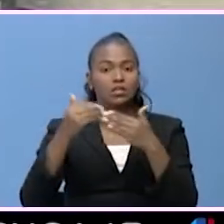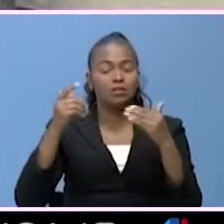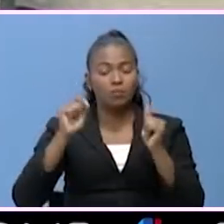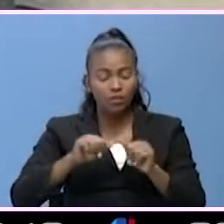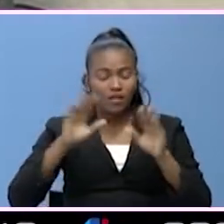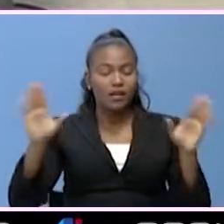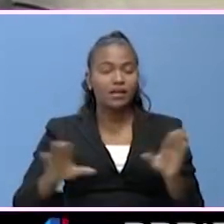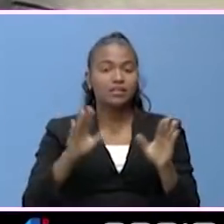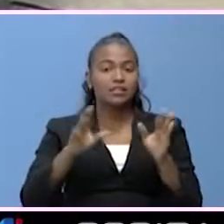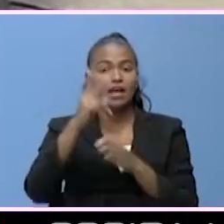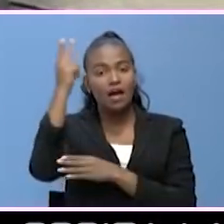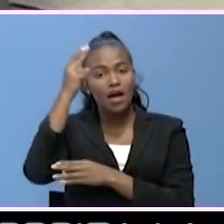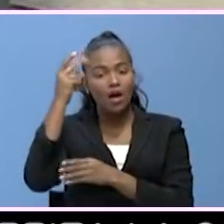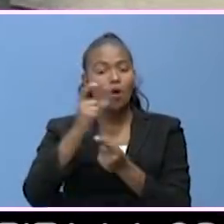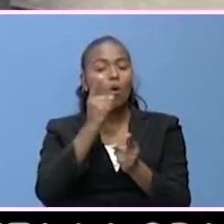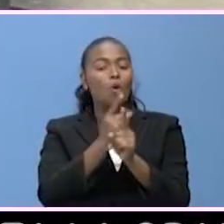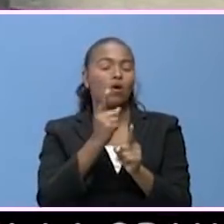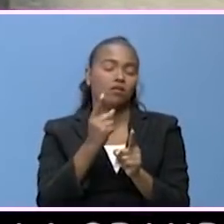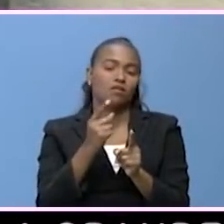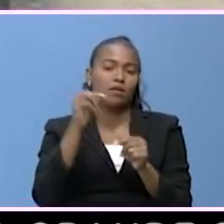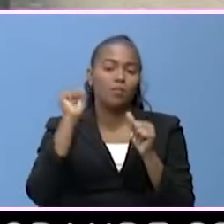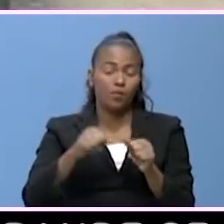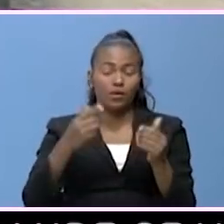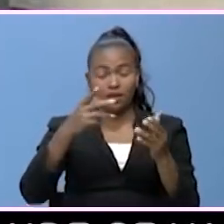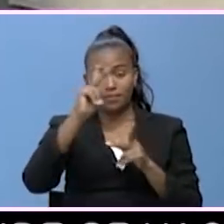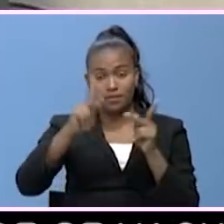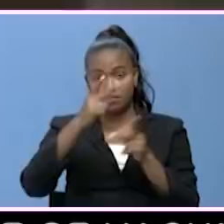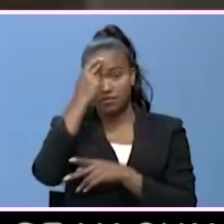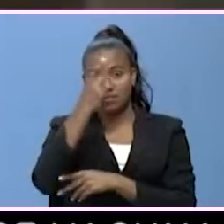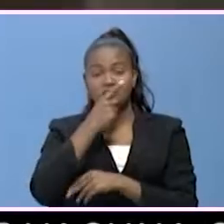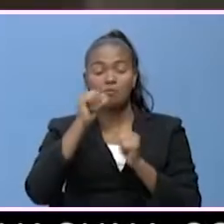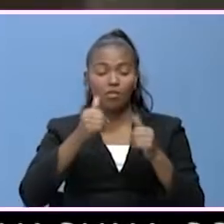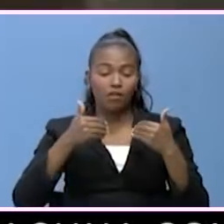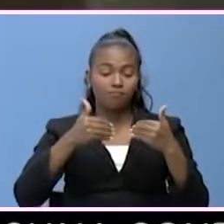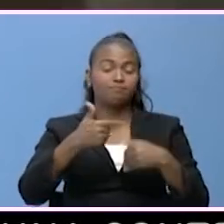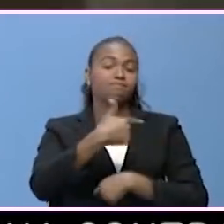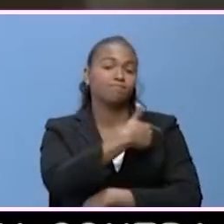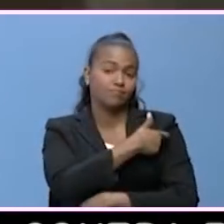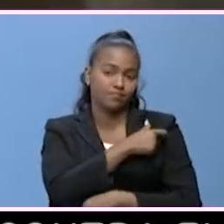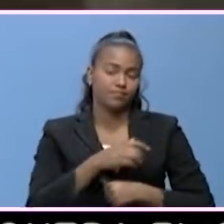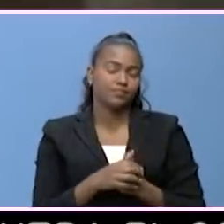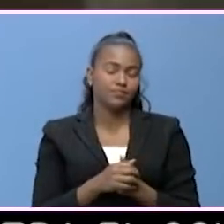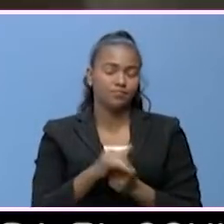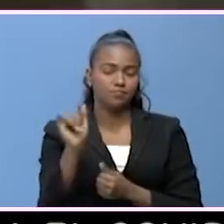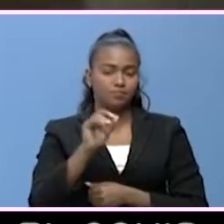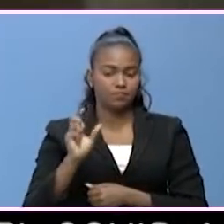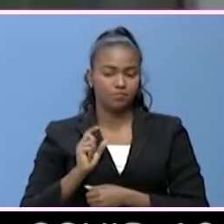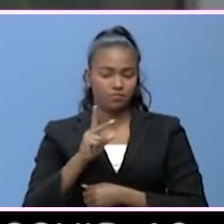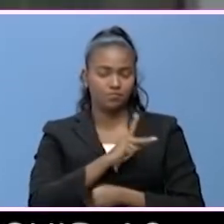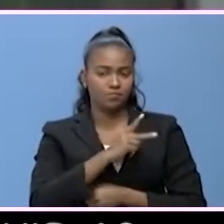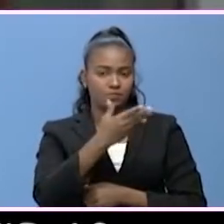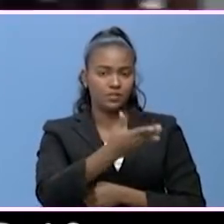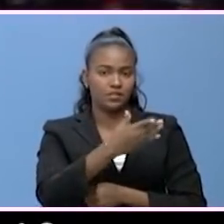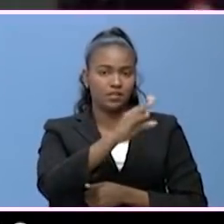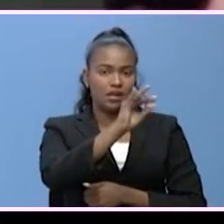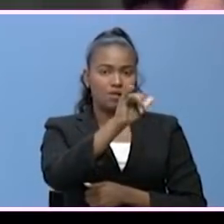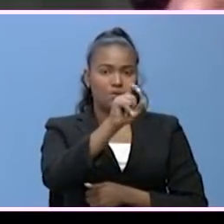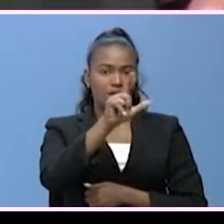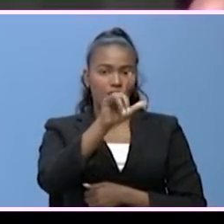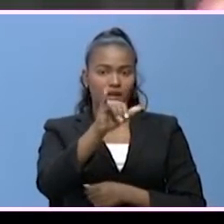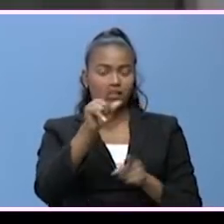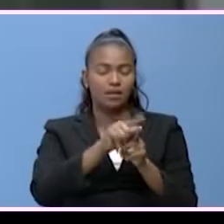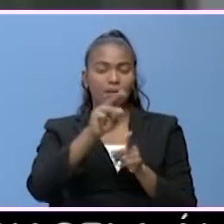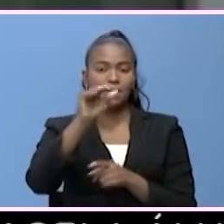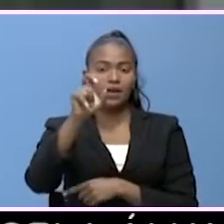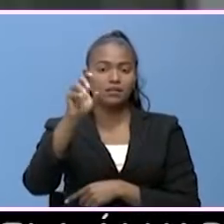hagamos causa común y seamos promotores para que el pueblo dominicano se vacune. En tanto que los diputados Jorge Caboli y Máximo Castro